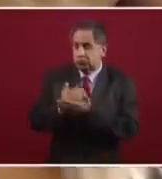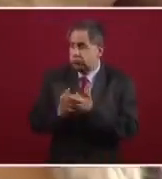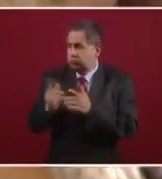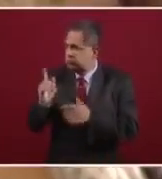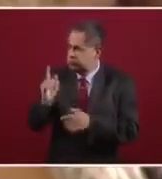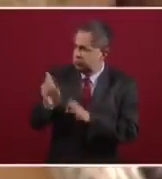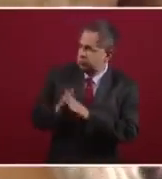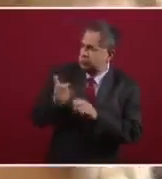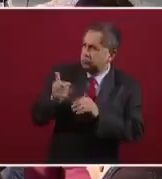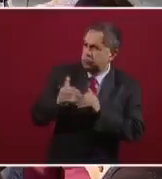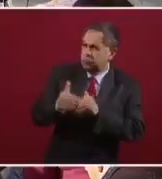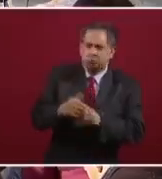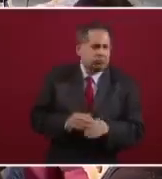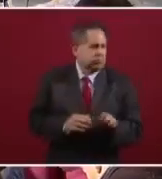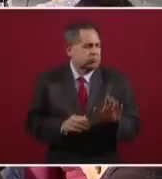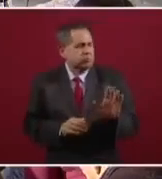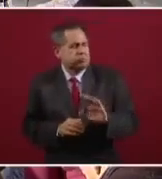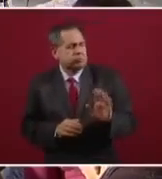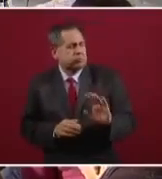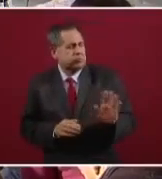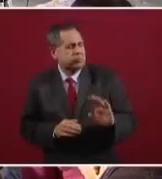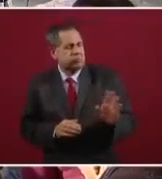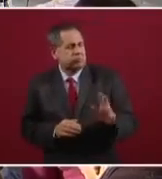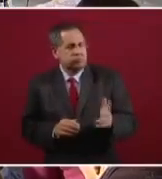cuánto aumentaría. No ha habido, es que